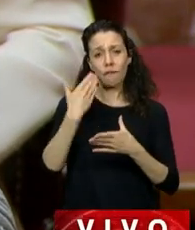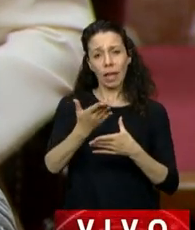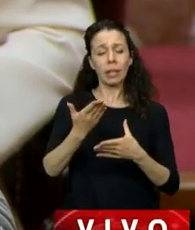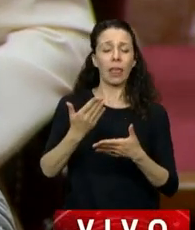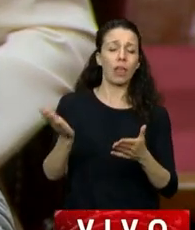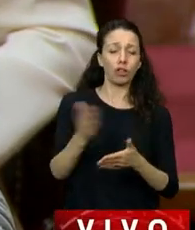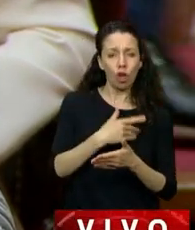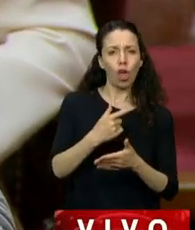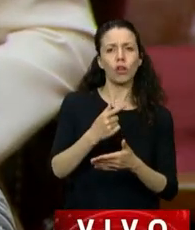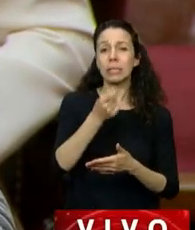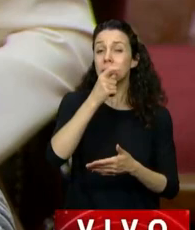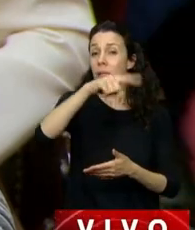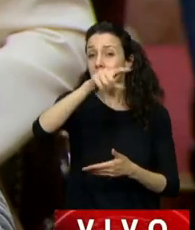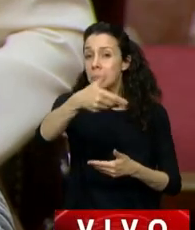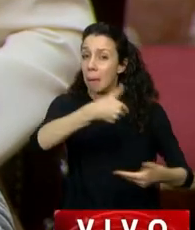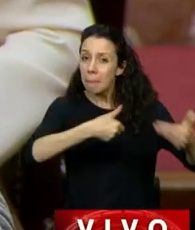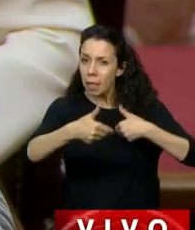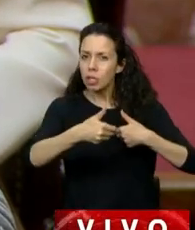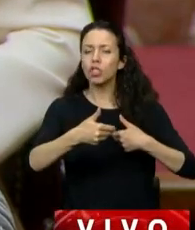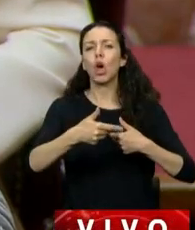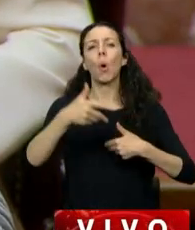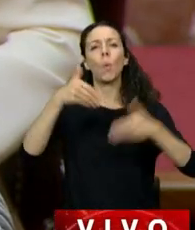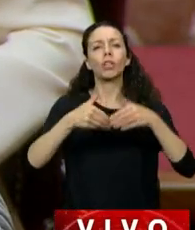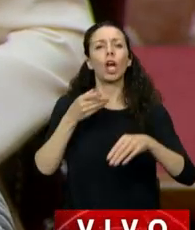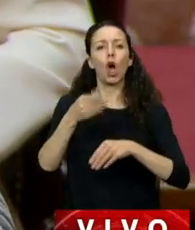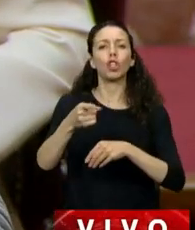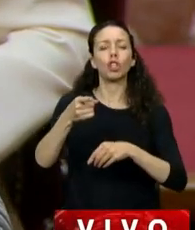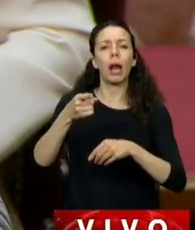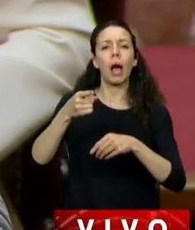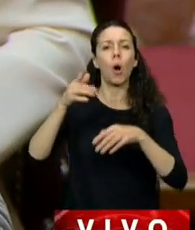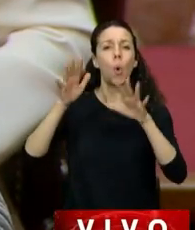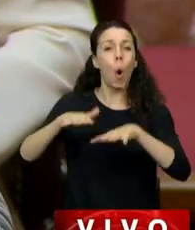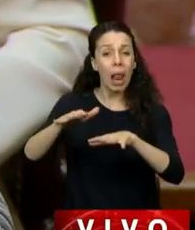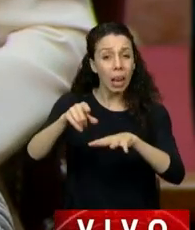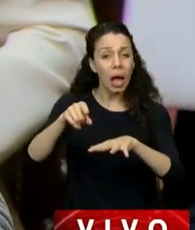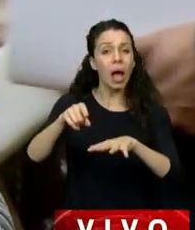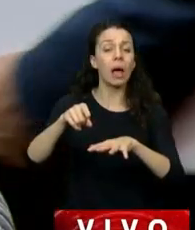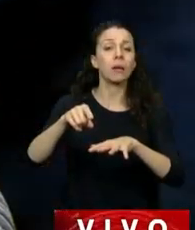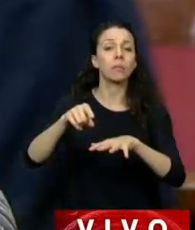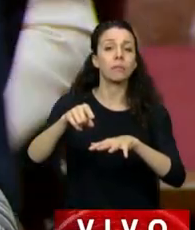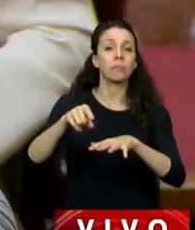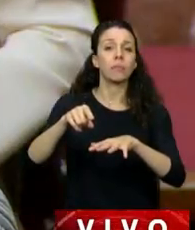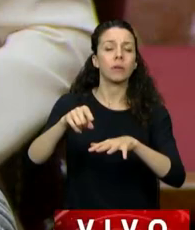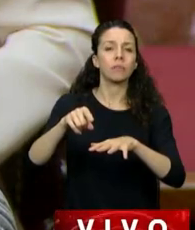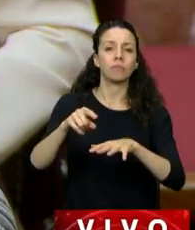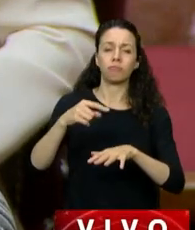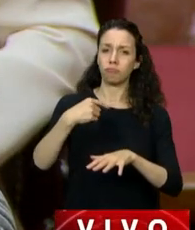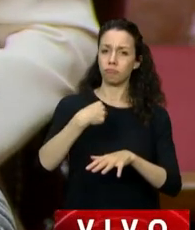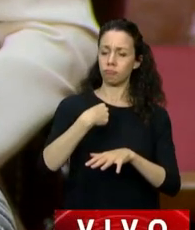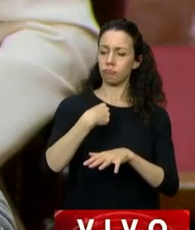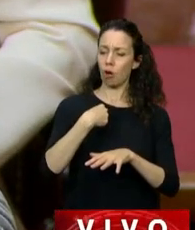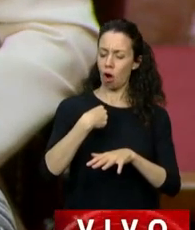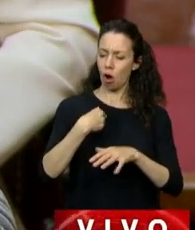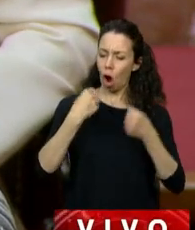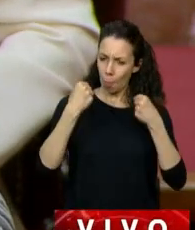Obrero y Popular que votemos contra una huelga de los trabajadores judiciales, con toda la autoridad que nos da asumir este compromiso y votar a